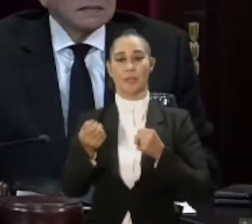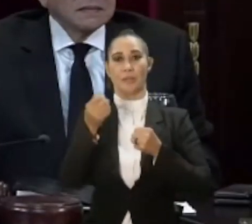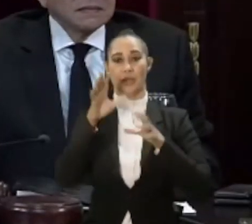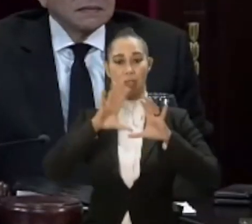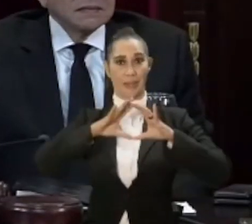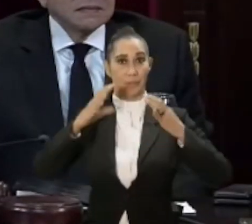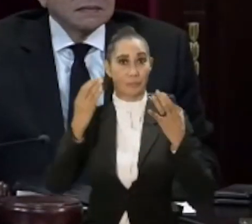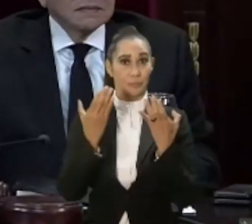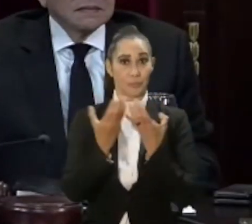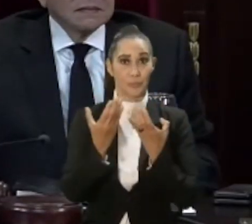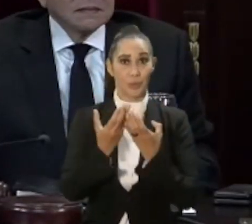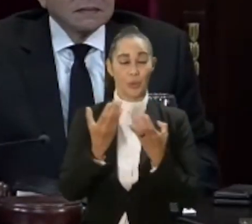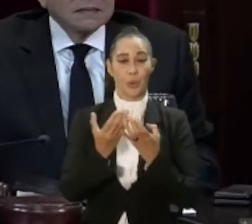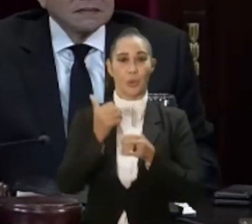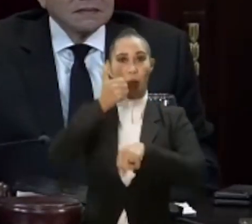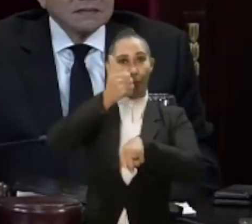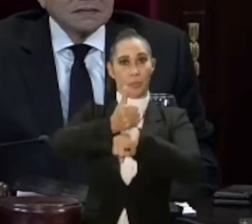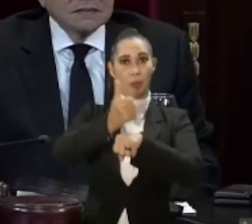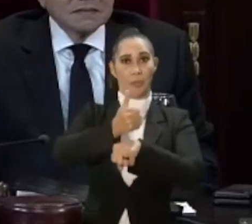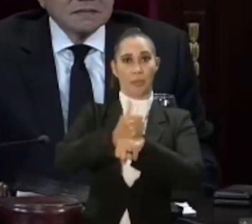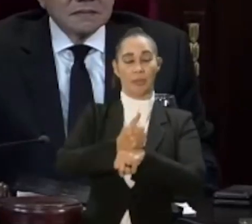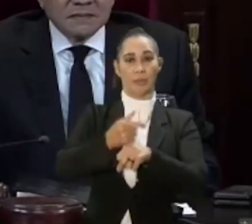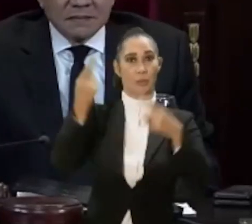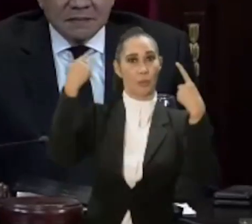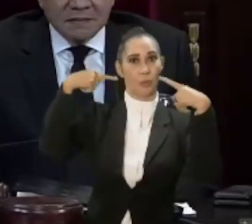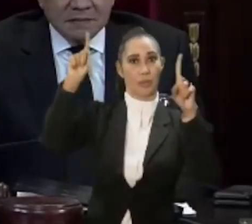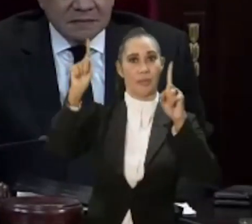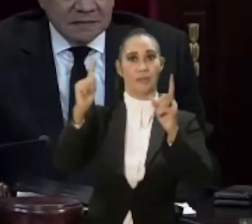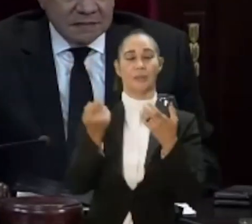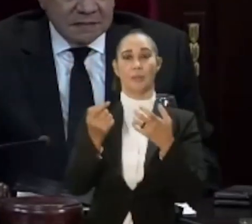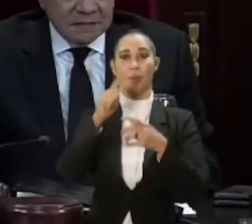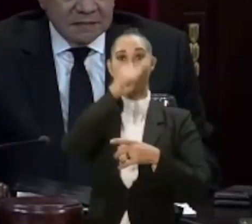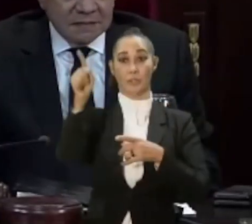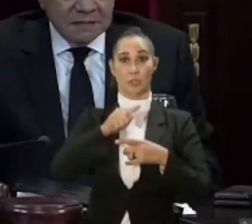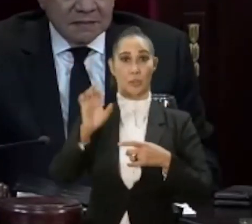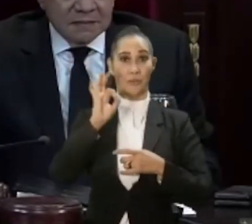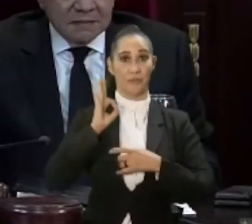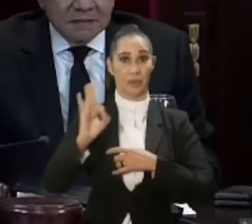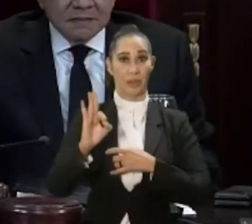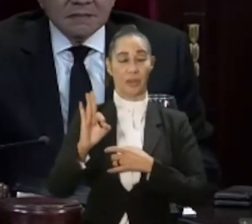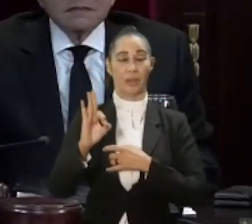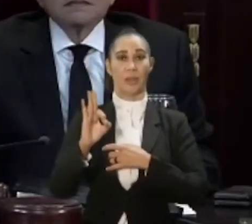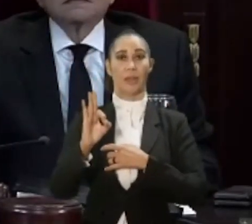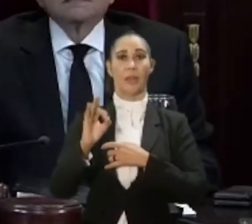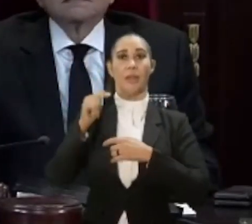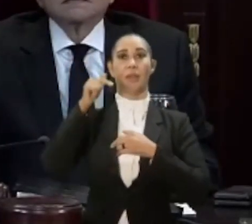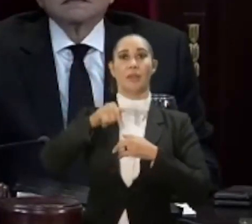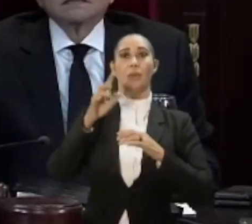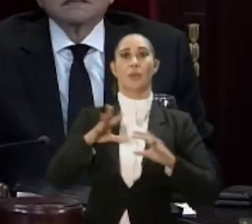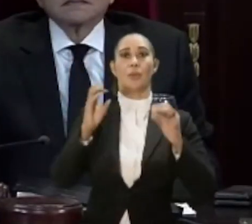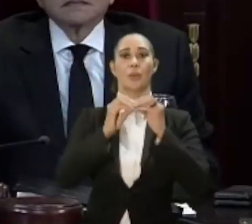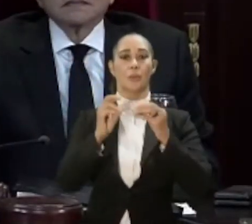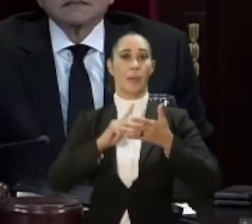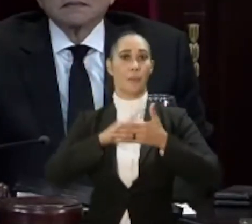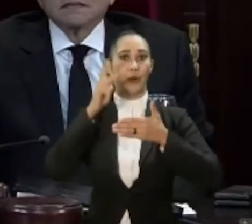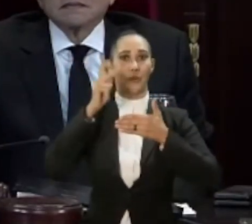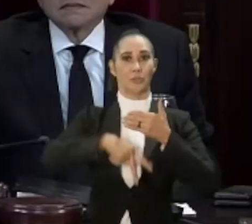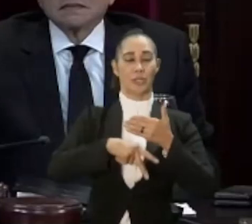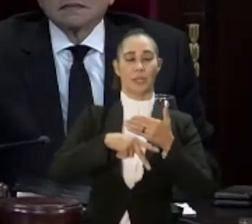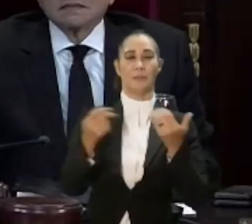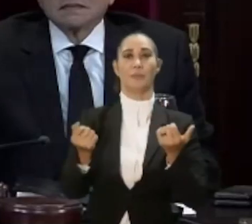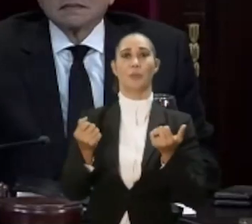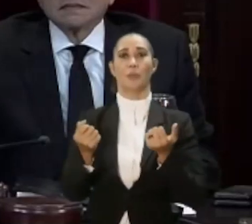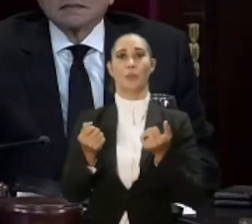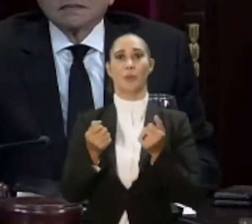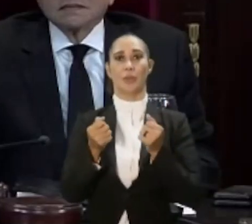nivel mundial en implementación exitosa del modelo de zonas francas y uno de los que mayor proyecto le ha sacado